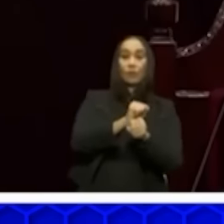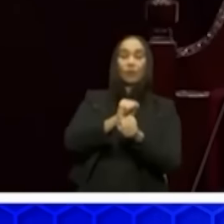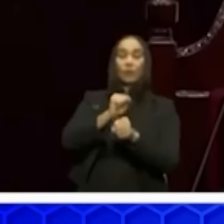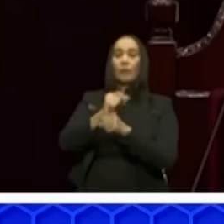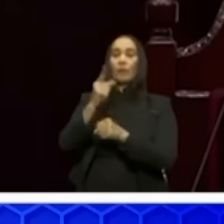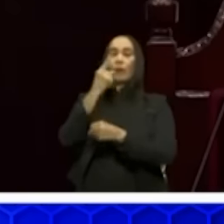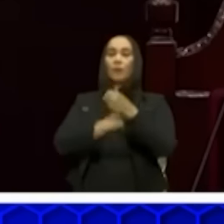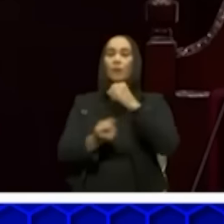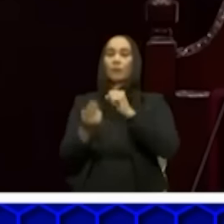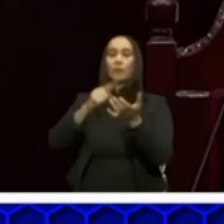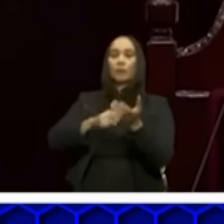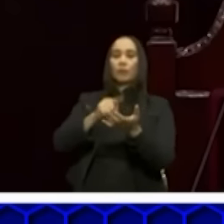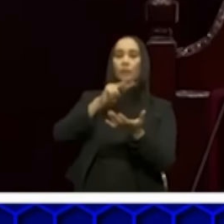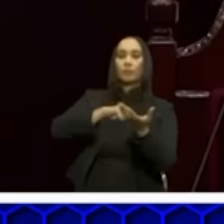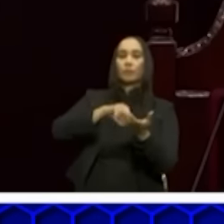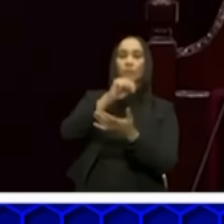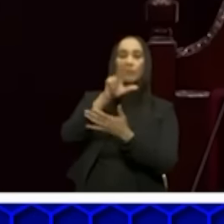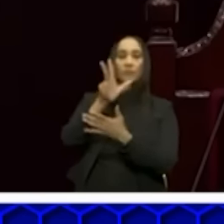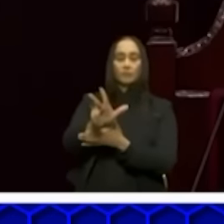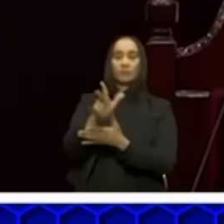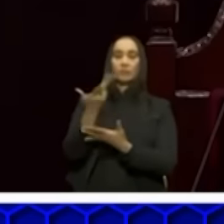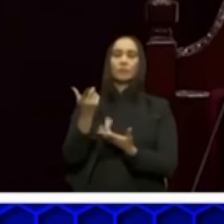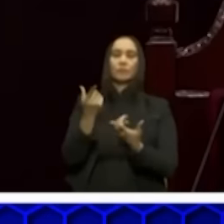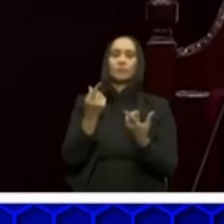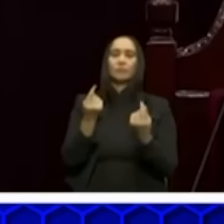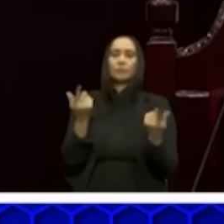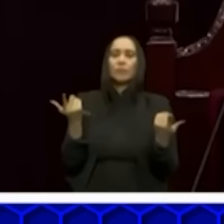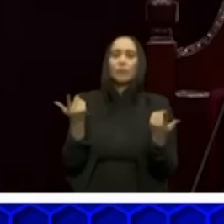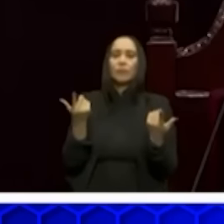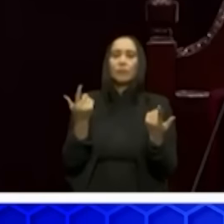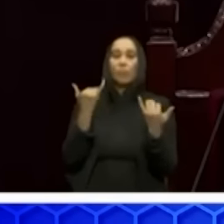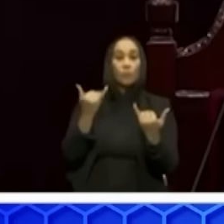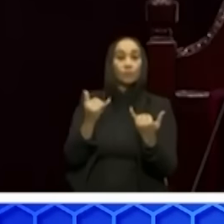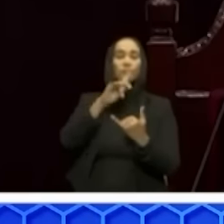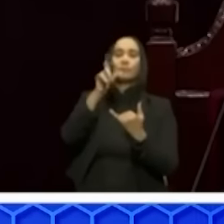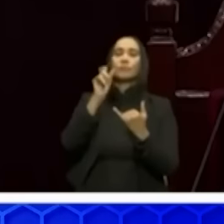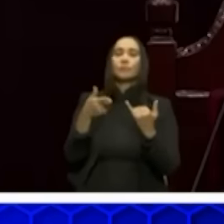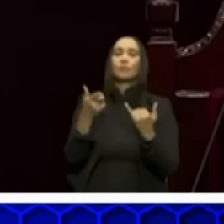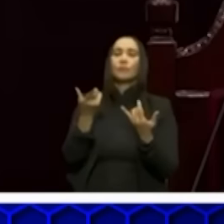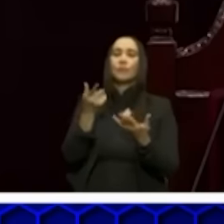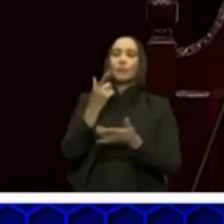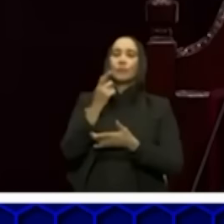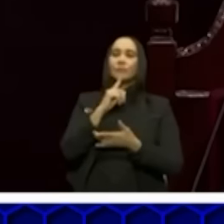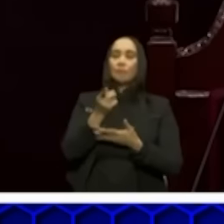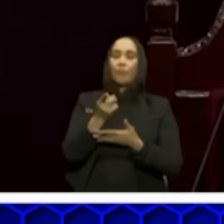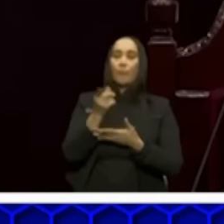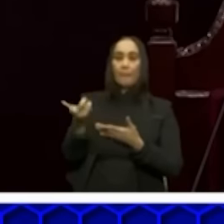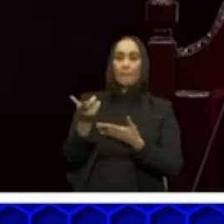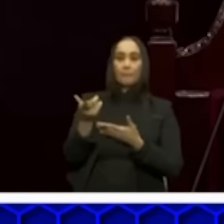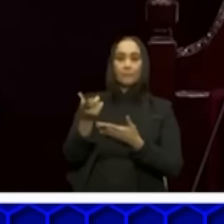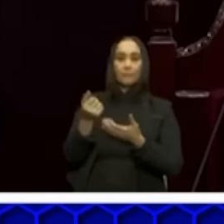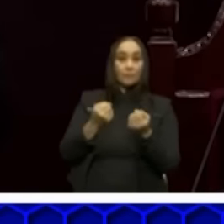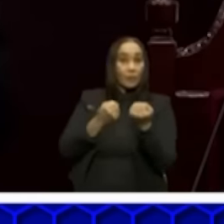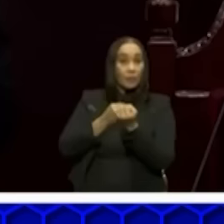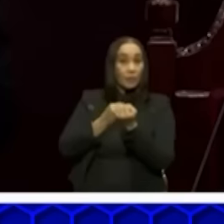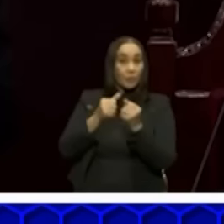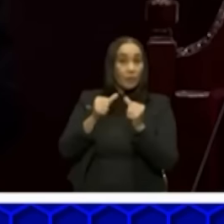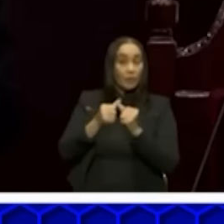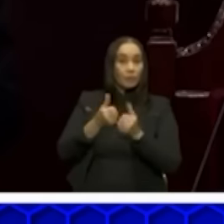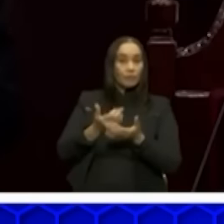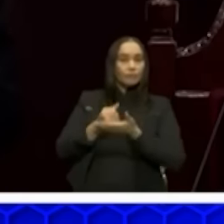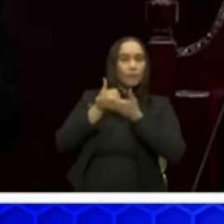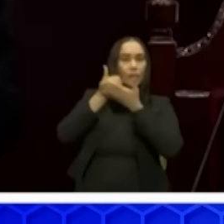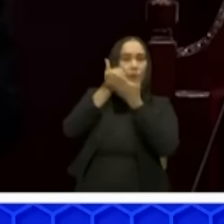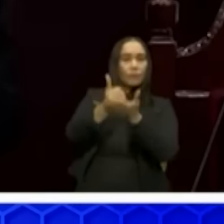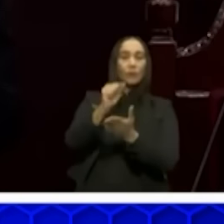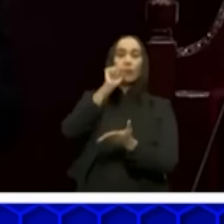Congreso Nacional nota discordante el retiro de los diputados del PLD y el PRD